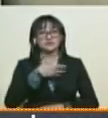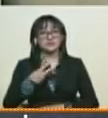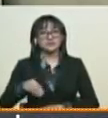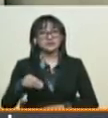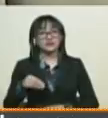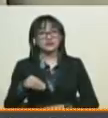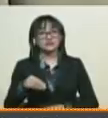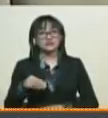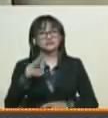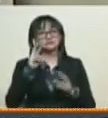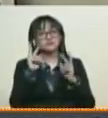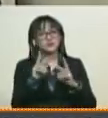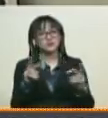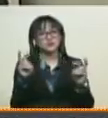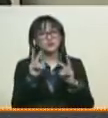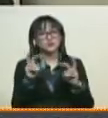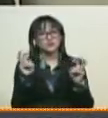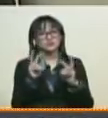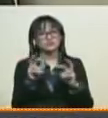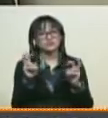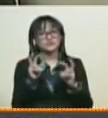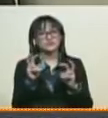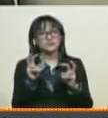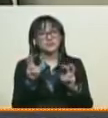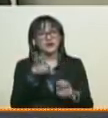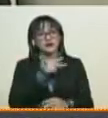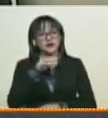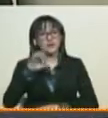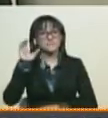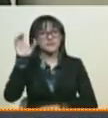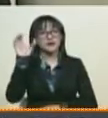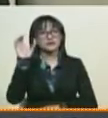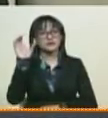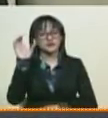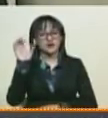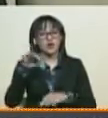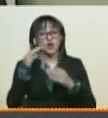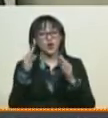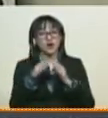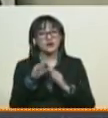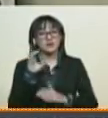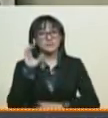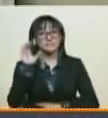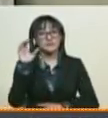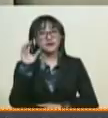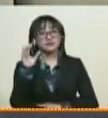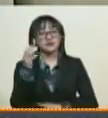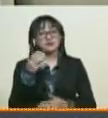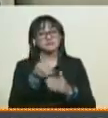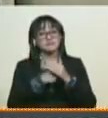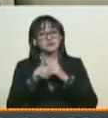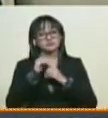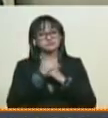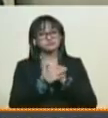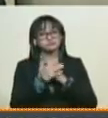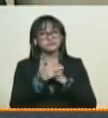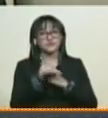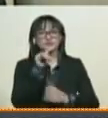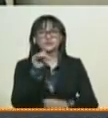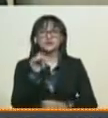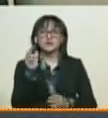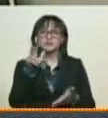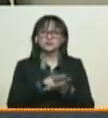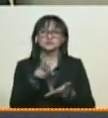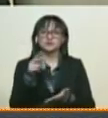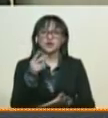vicepresidencia. Destacaba que revisaban la cobertura que ha realizado el carnet de la patria a través de Hogares de la Patria y Parto Humanizado. También informaba sobre la